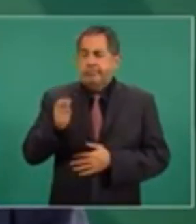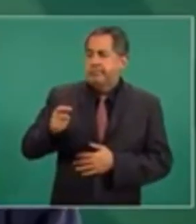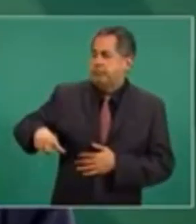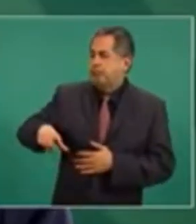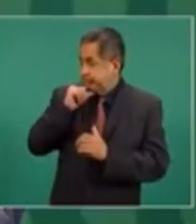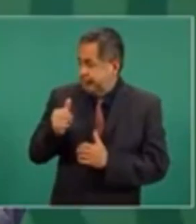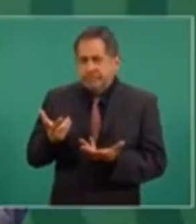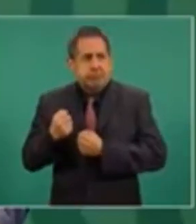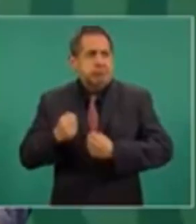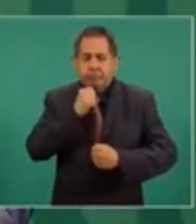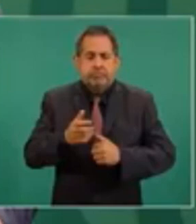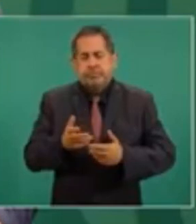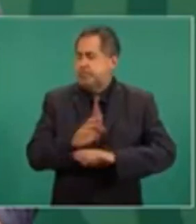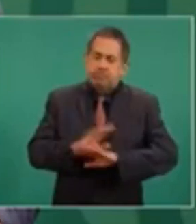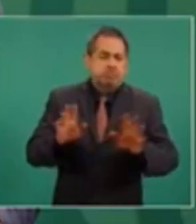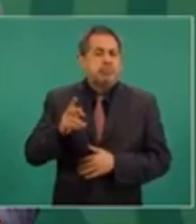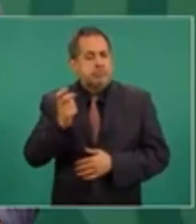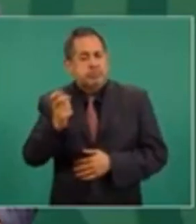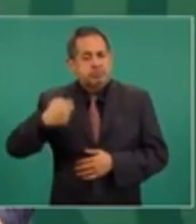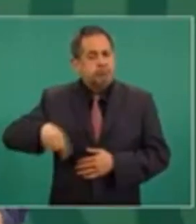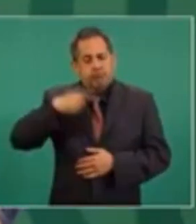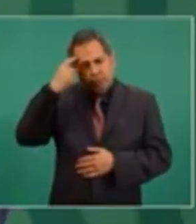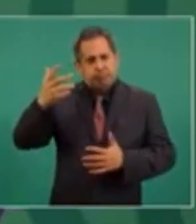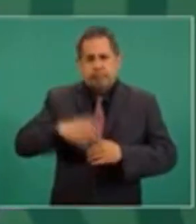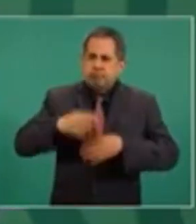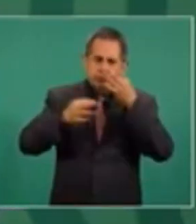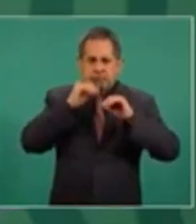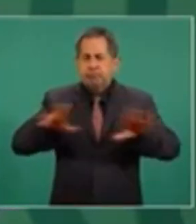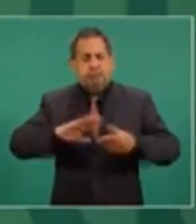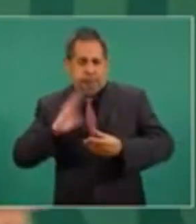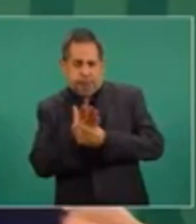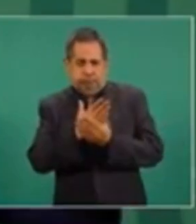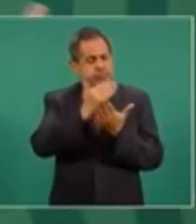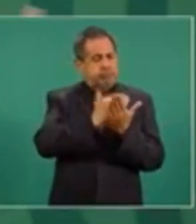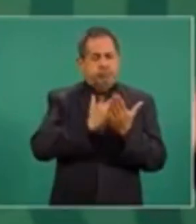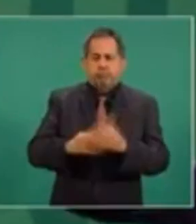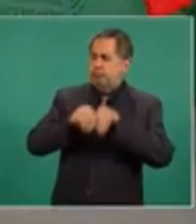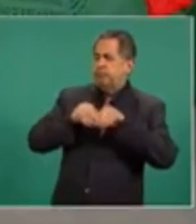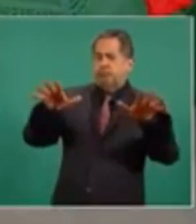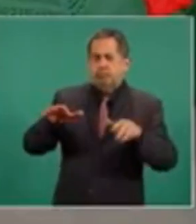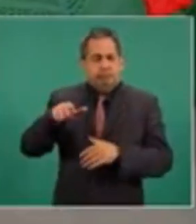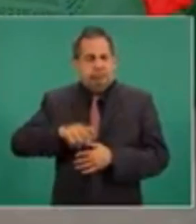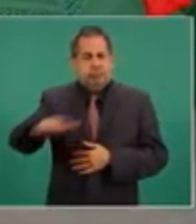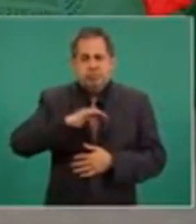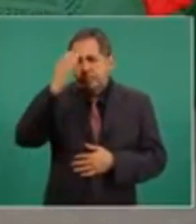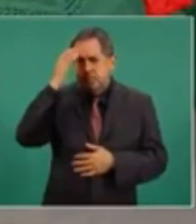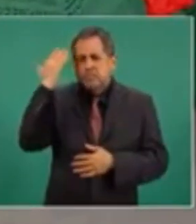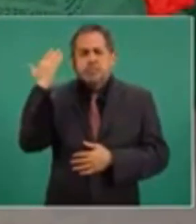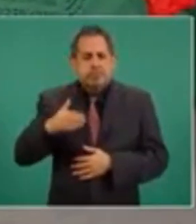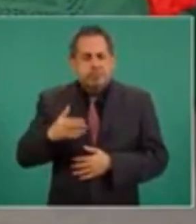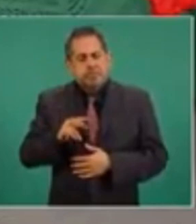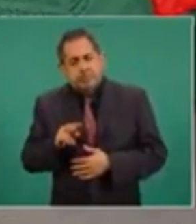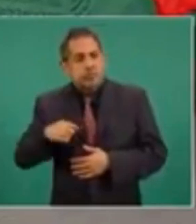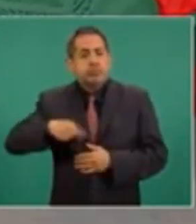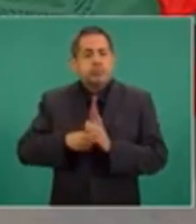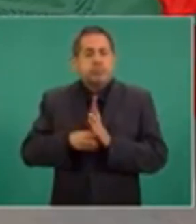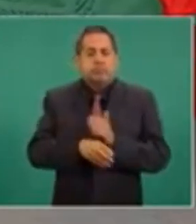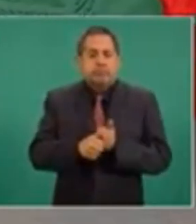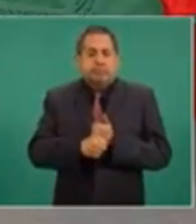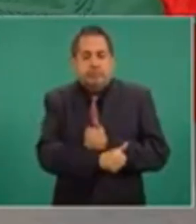ninguna fortaleza. Entonces lo que hicimos fue dar a conocer el expediente para que se supiera, sin esconder